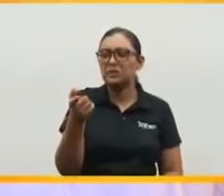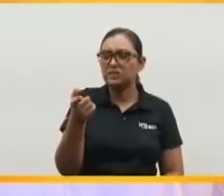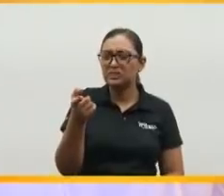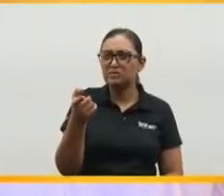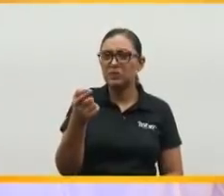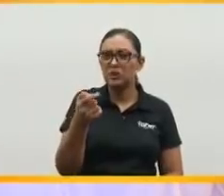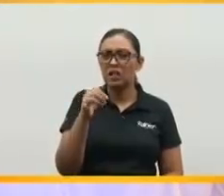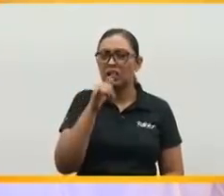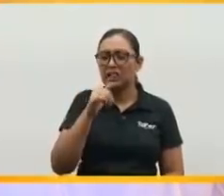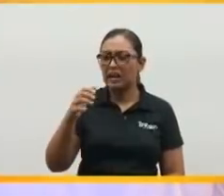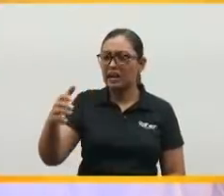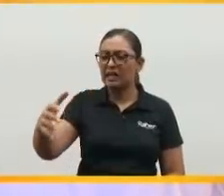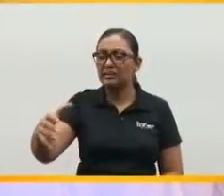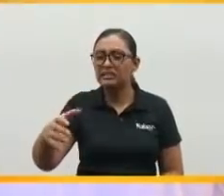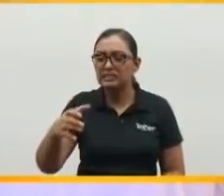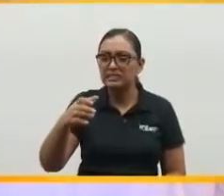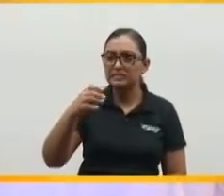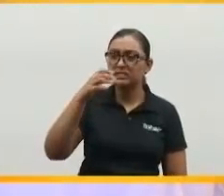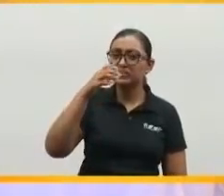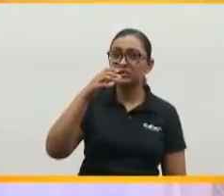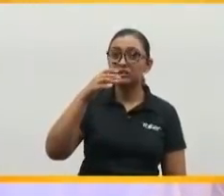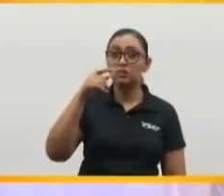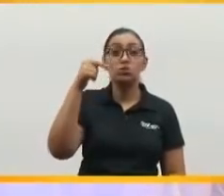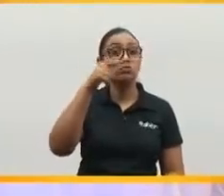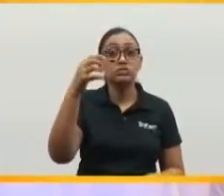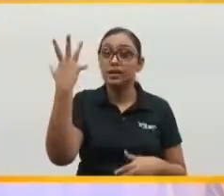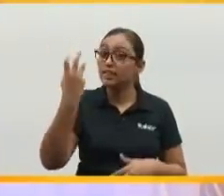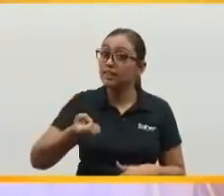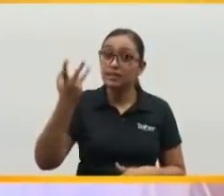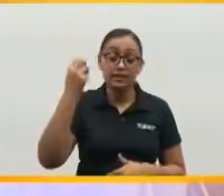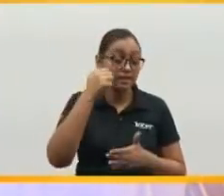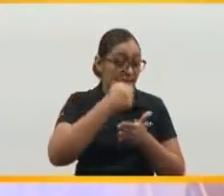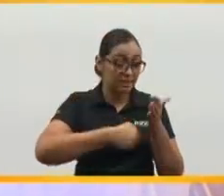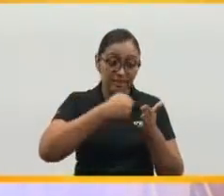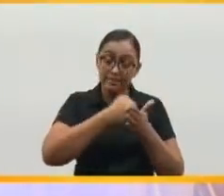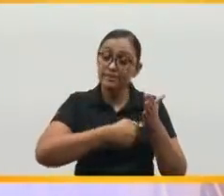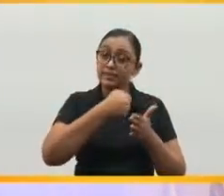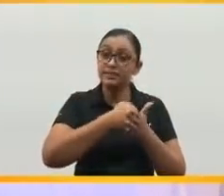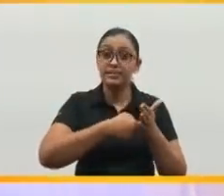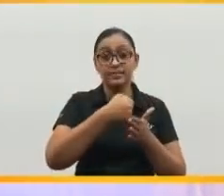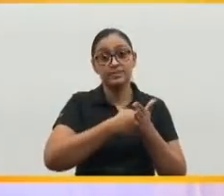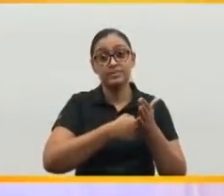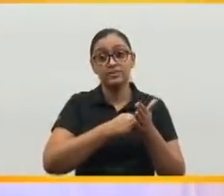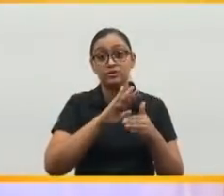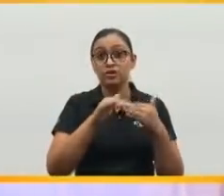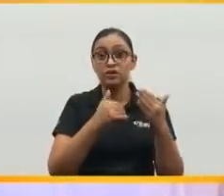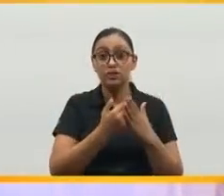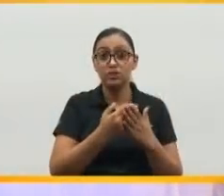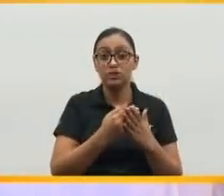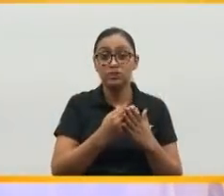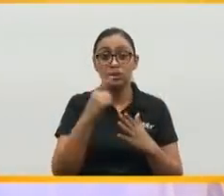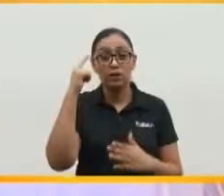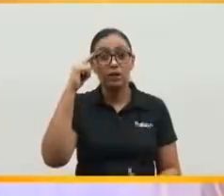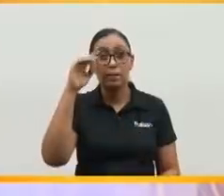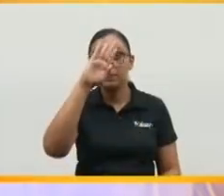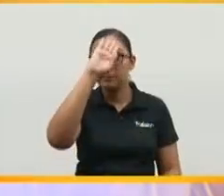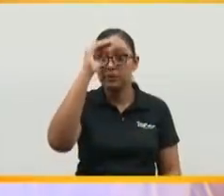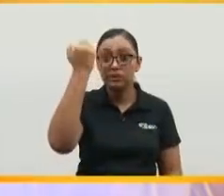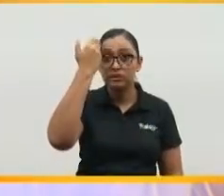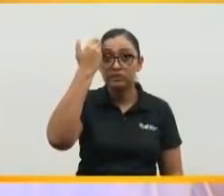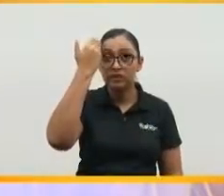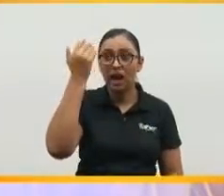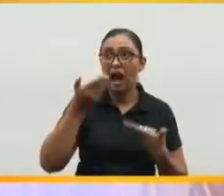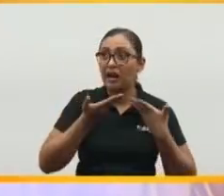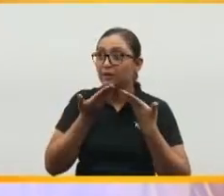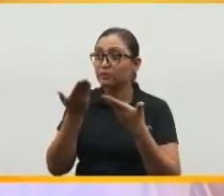Usted no ha vencido una enfermedad, eso es para toda la vida. Usted lucha todos los días, igual que los neuróticos anónimos, los narcóticos, los que han andado en esa línea, entiende lo que le estoy diciendo.